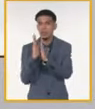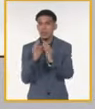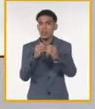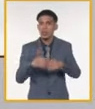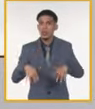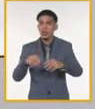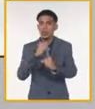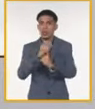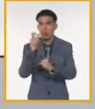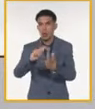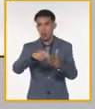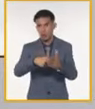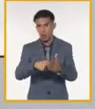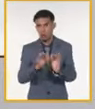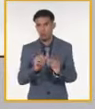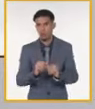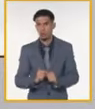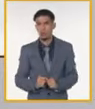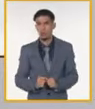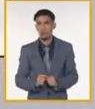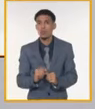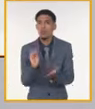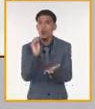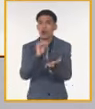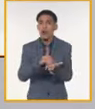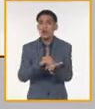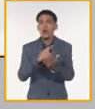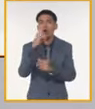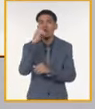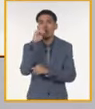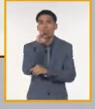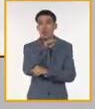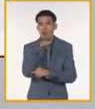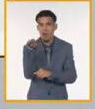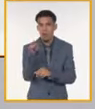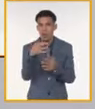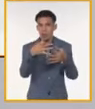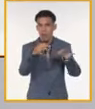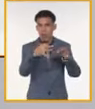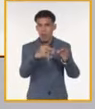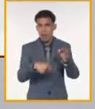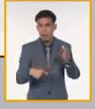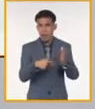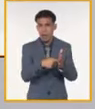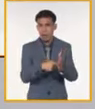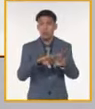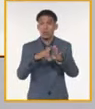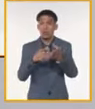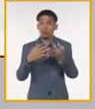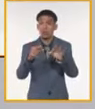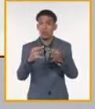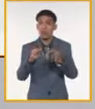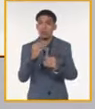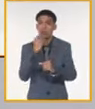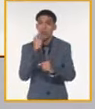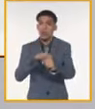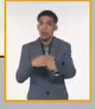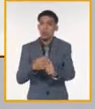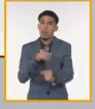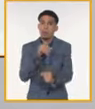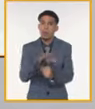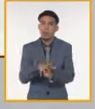trabajadores contratados y para ponerlos en la nómina y para ponerlo eh para habilitar todos los documentos para empezar a poder